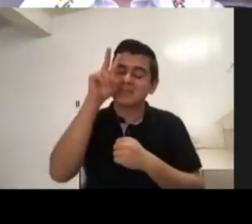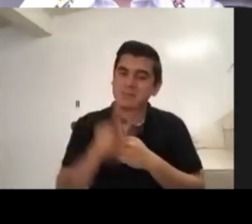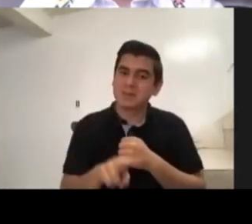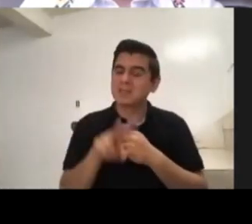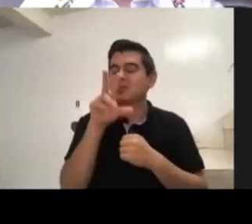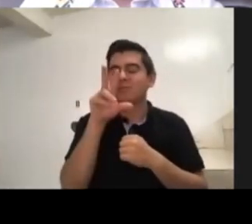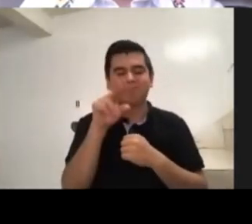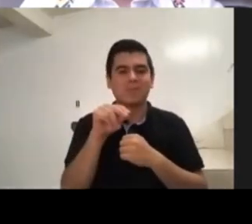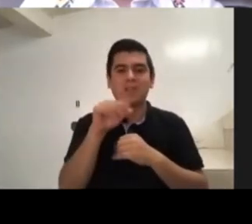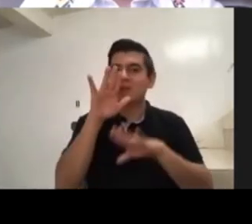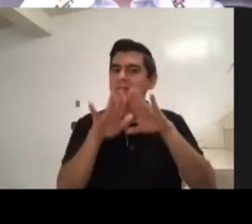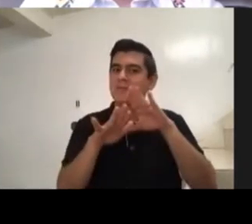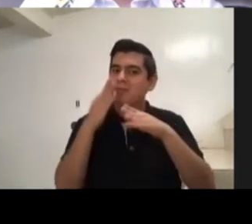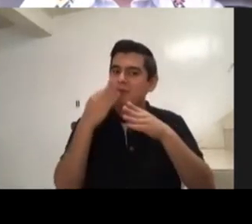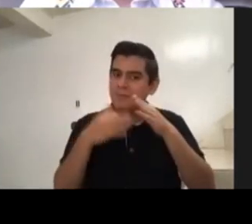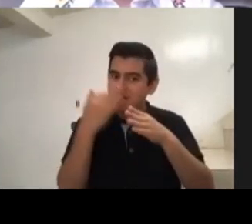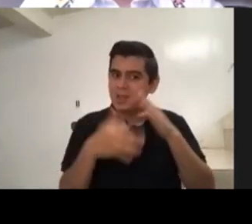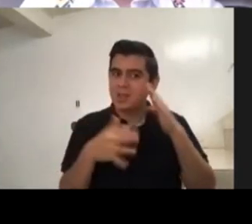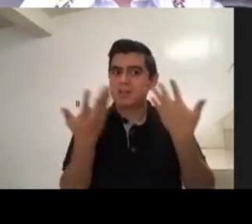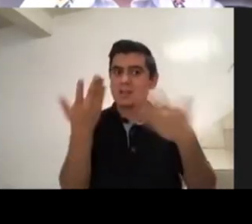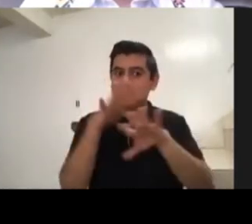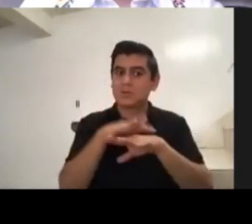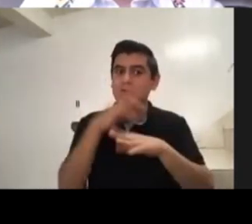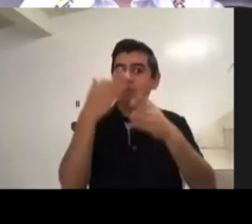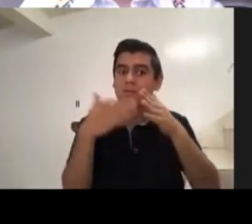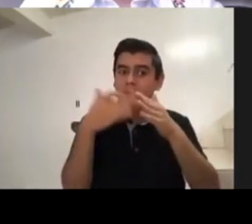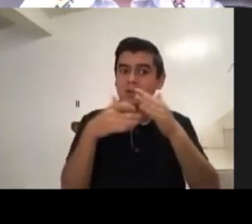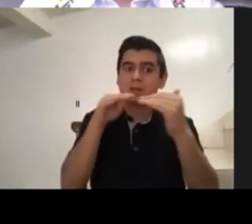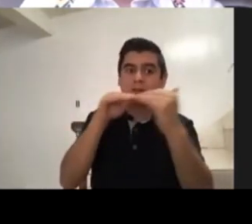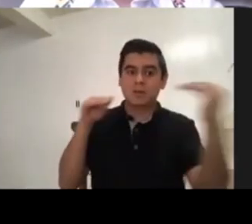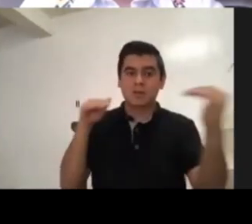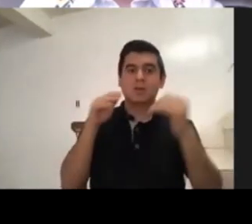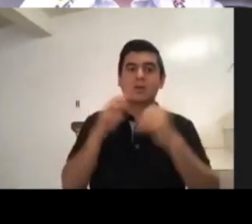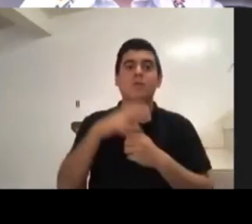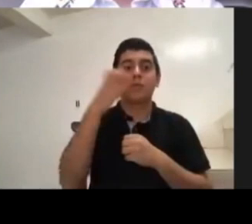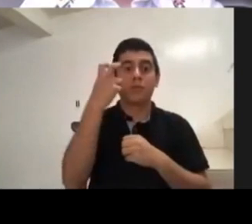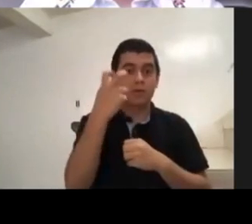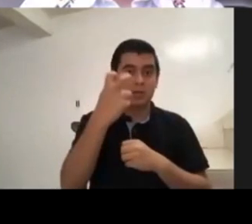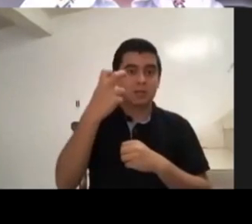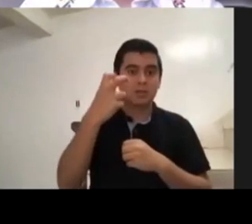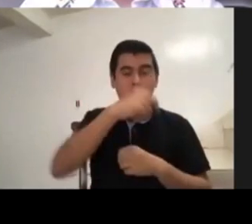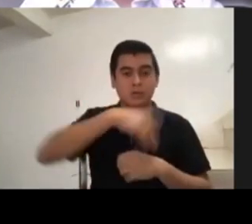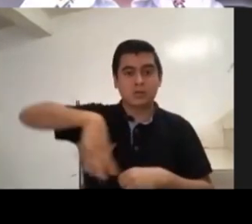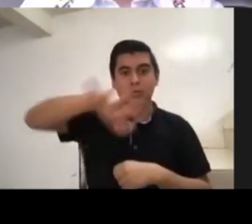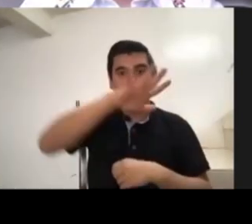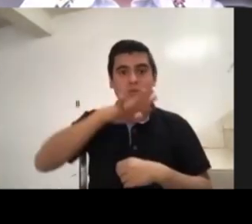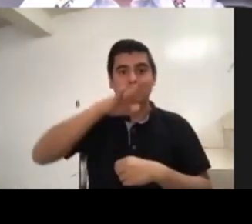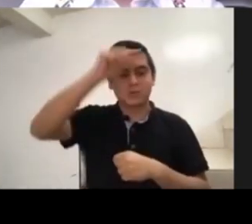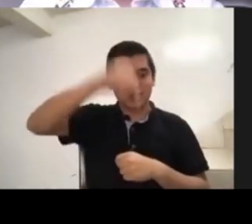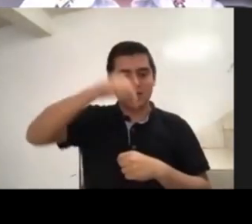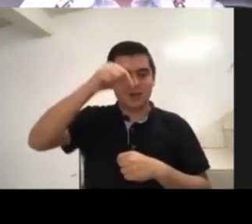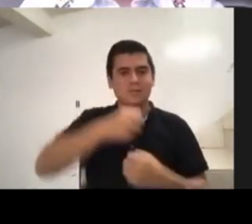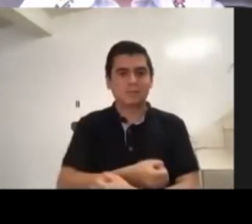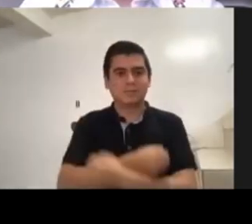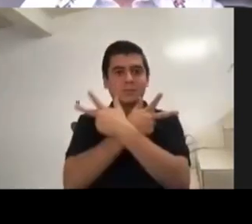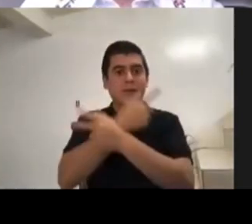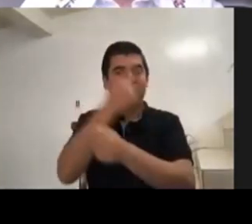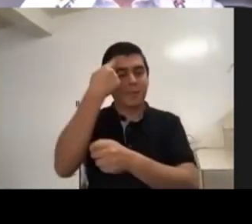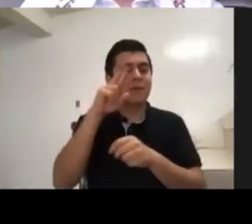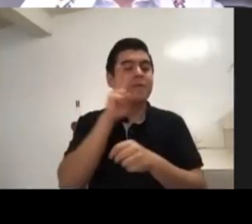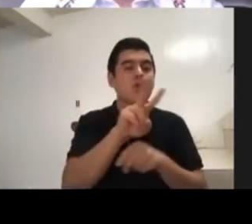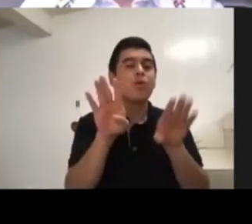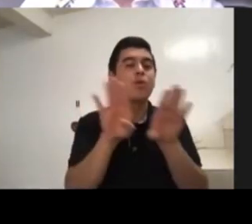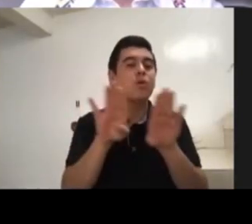es inevitable, ¿eh? Para eso estamos aquí, para ver cómo la vamos a paliar. Yo creo que del lado positivo también están